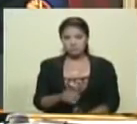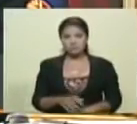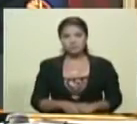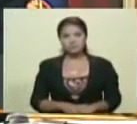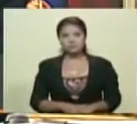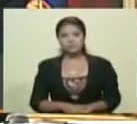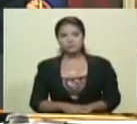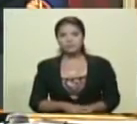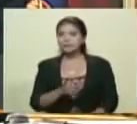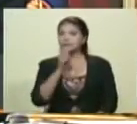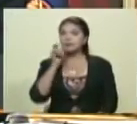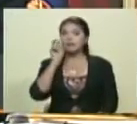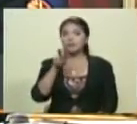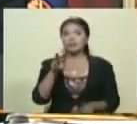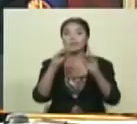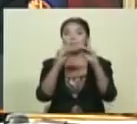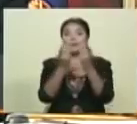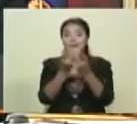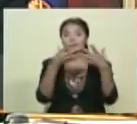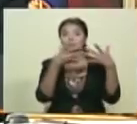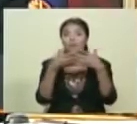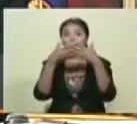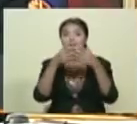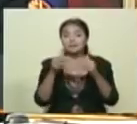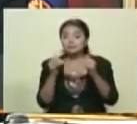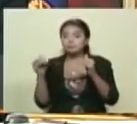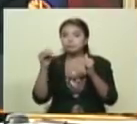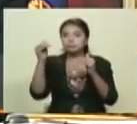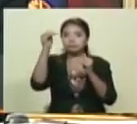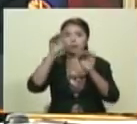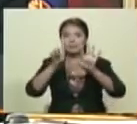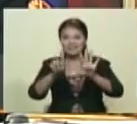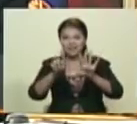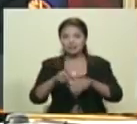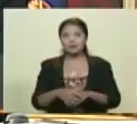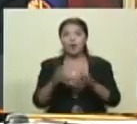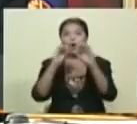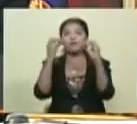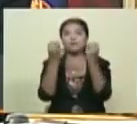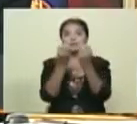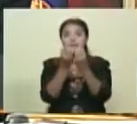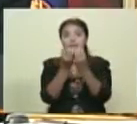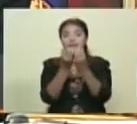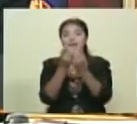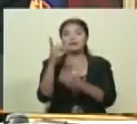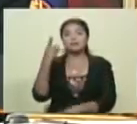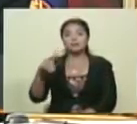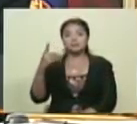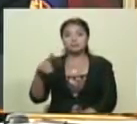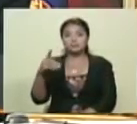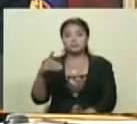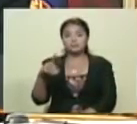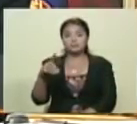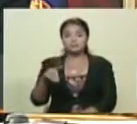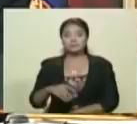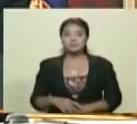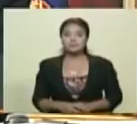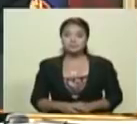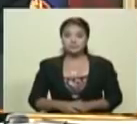¿Quiénes están viendo en el Departamento de Estado en el sexto piso? En la oficina que queda a la derecha de la salida de él.